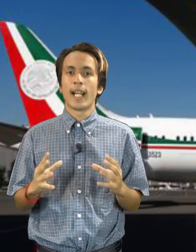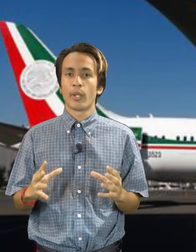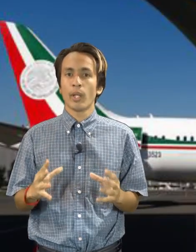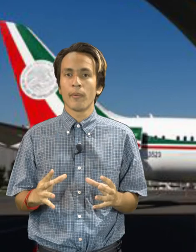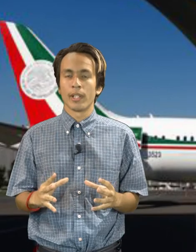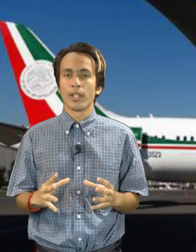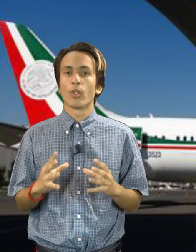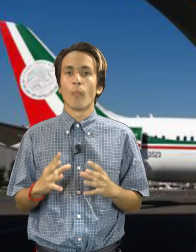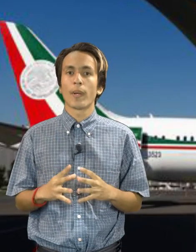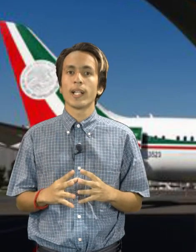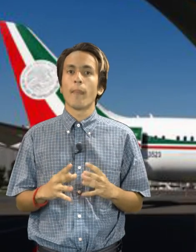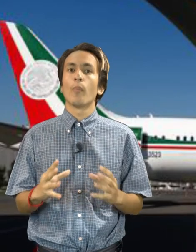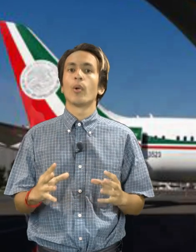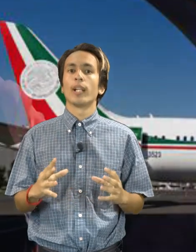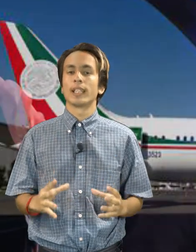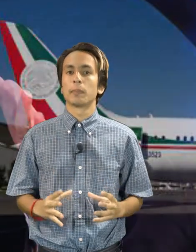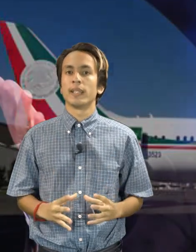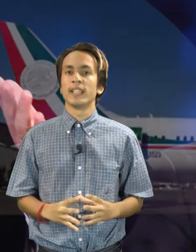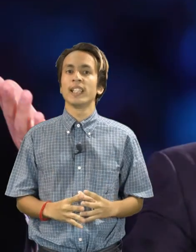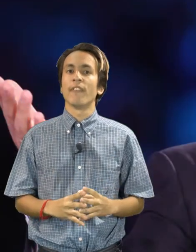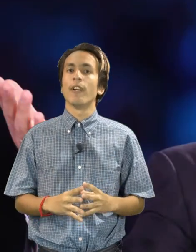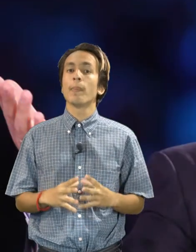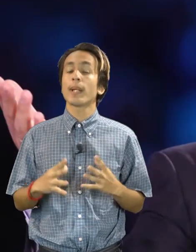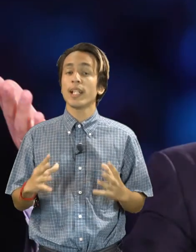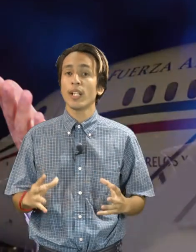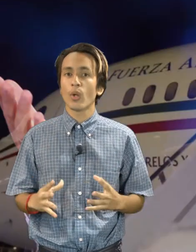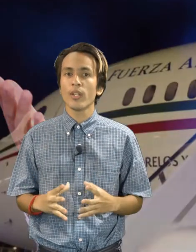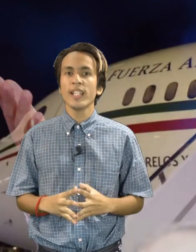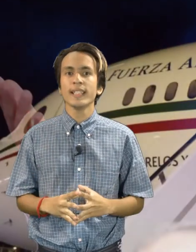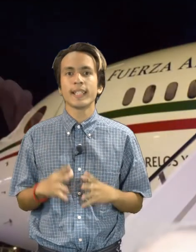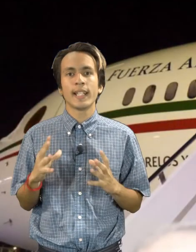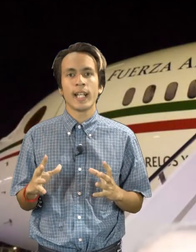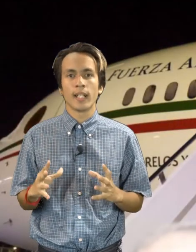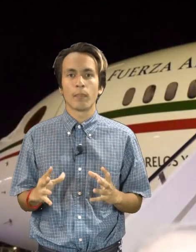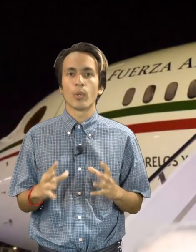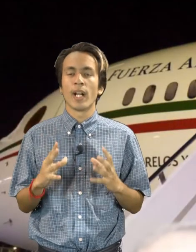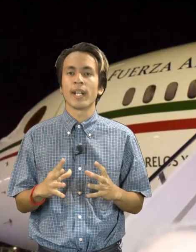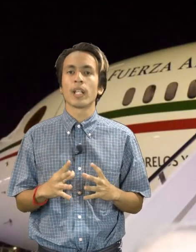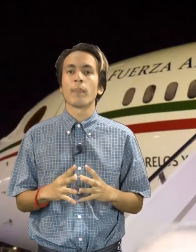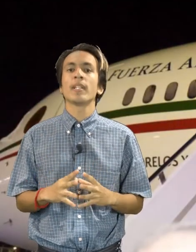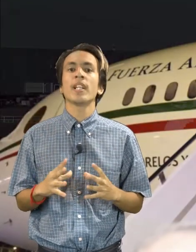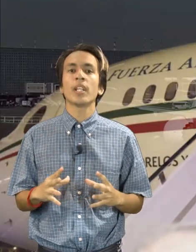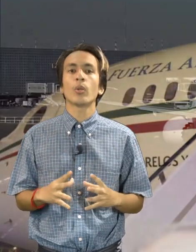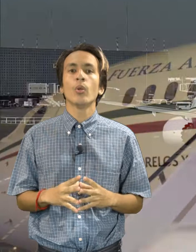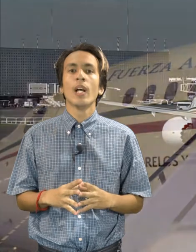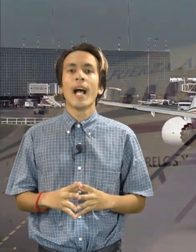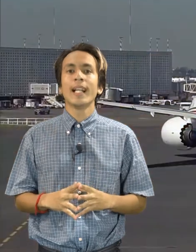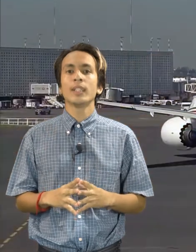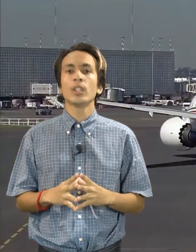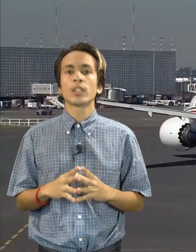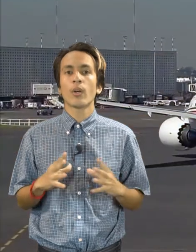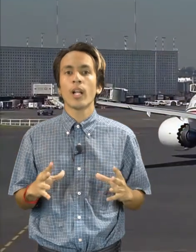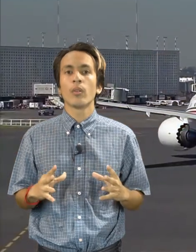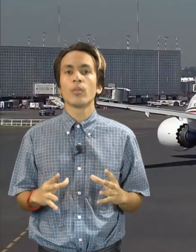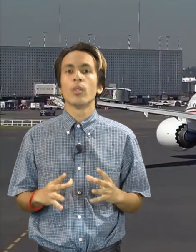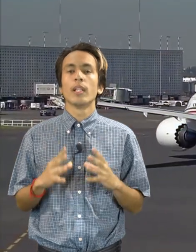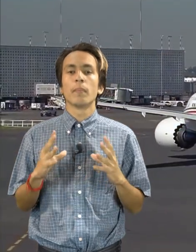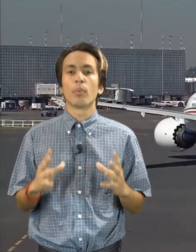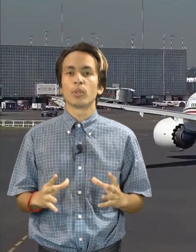Deshacerse de la aeronave comprada por el expresidente Felipe Calderón y estrenada por Enrique Peña Nieto ha sido hasta